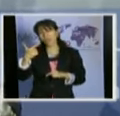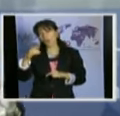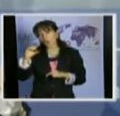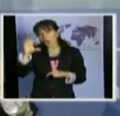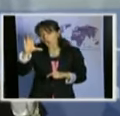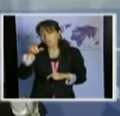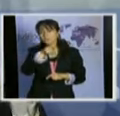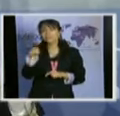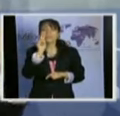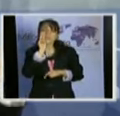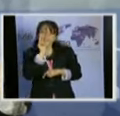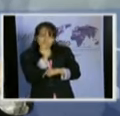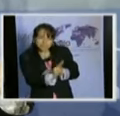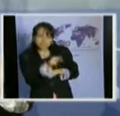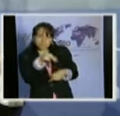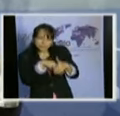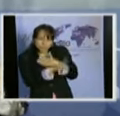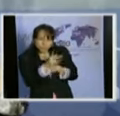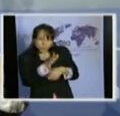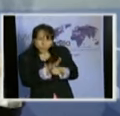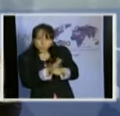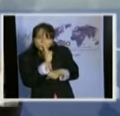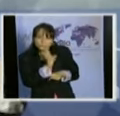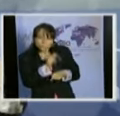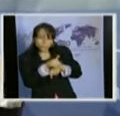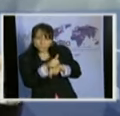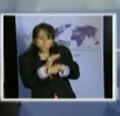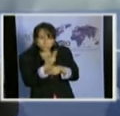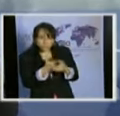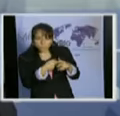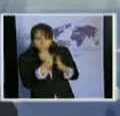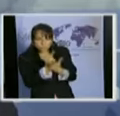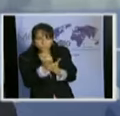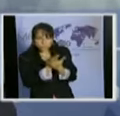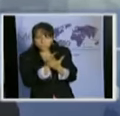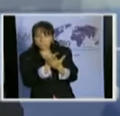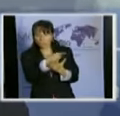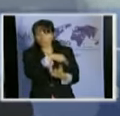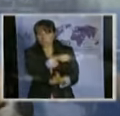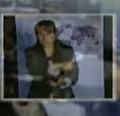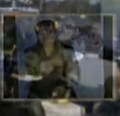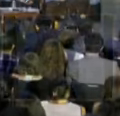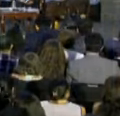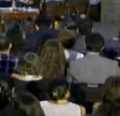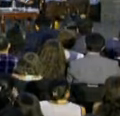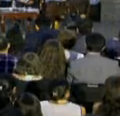relación de la sociedad civil en la evaluación en campo del impacto de los programas de desarrollo. Muchas gracias.